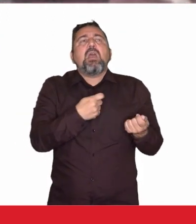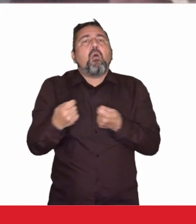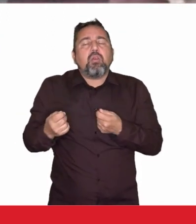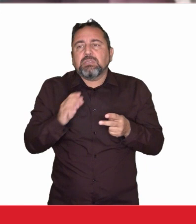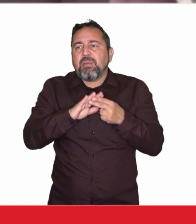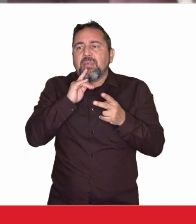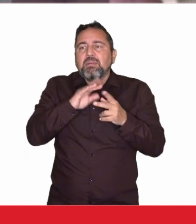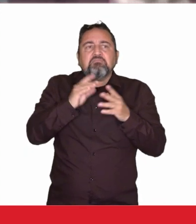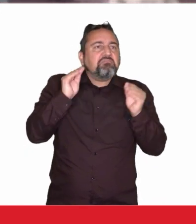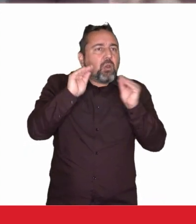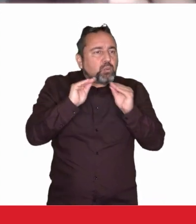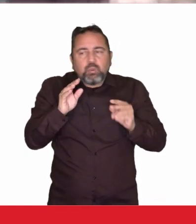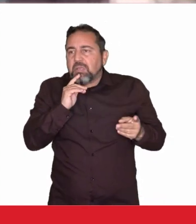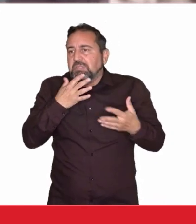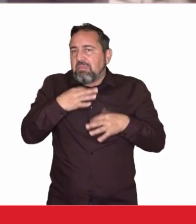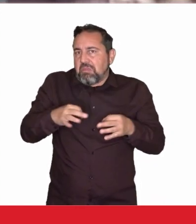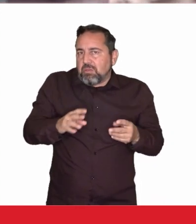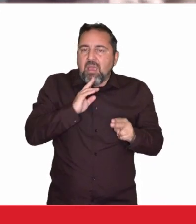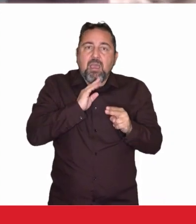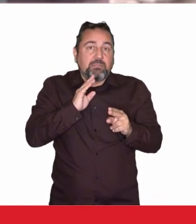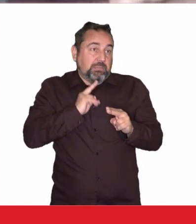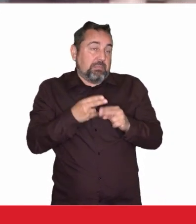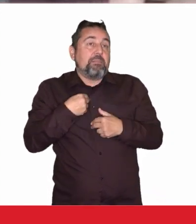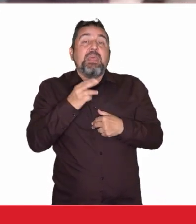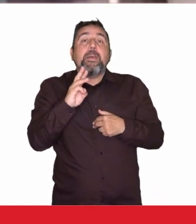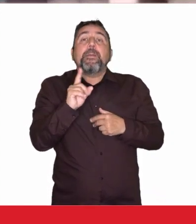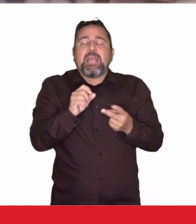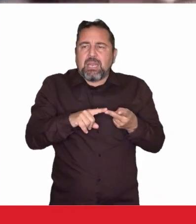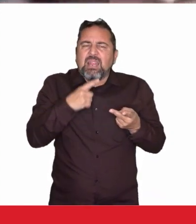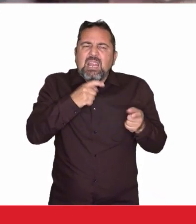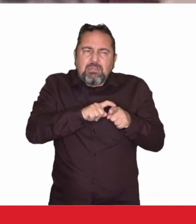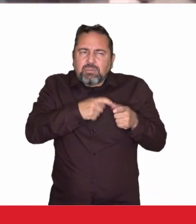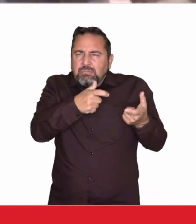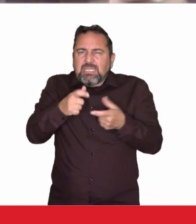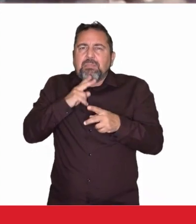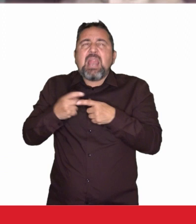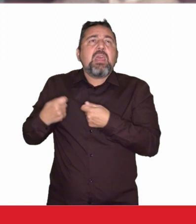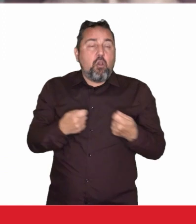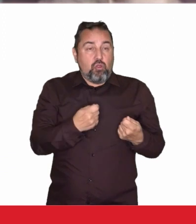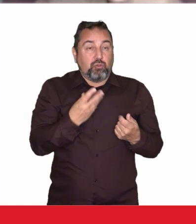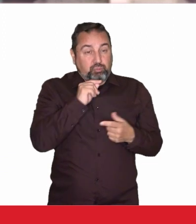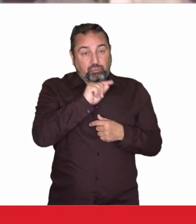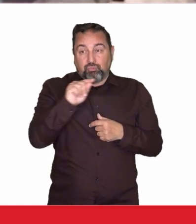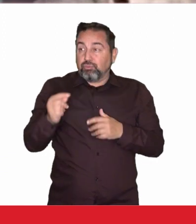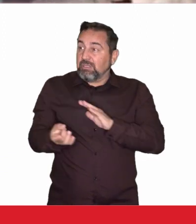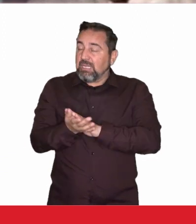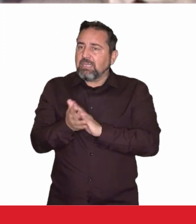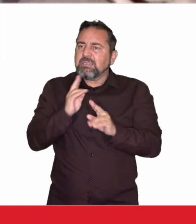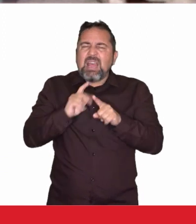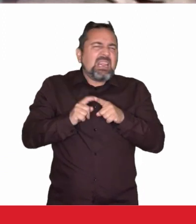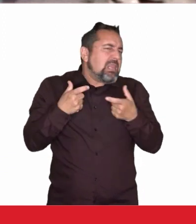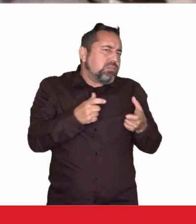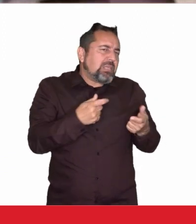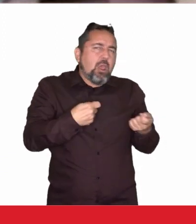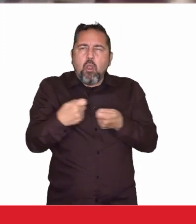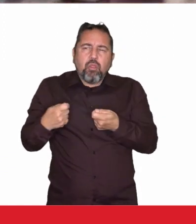que tiene un negocio de consultoría así sencillito como el que planteaba Virginia, este tipo de negocios que vais a montar muchos de este